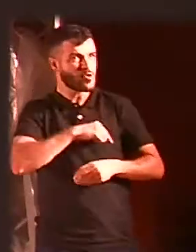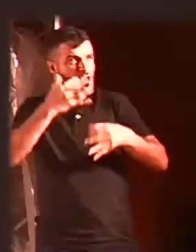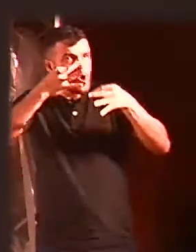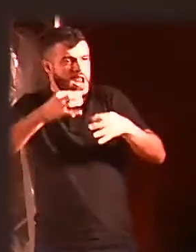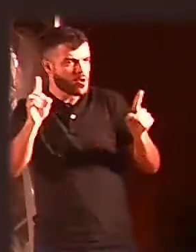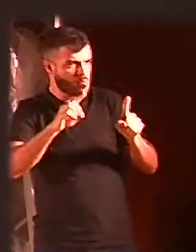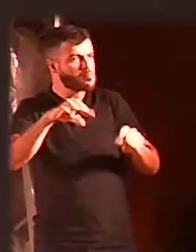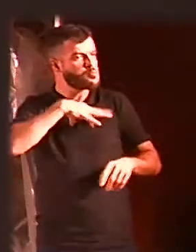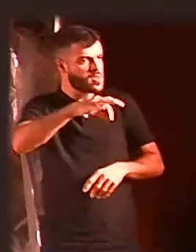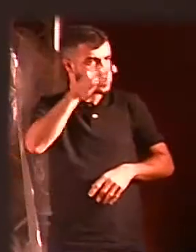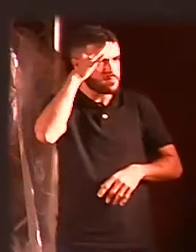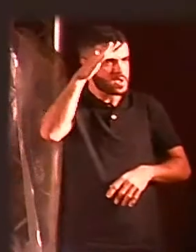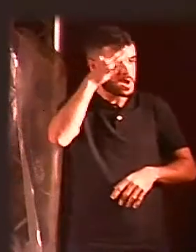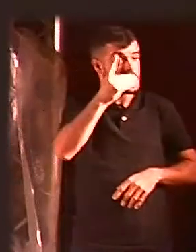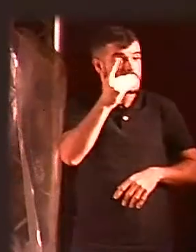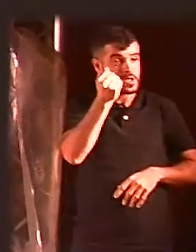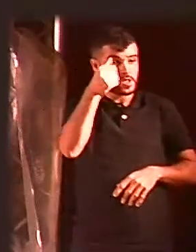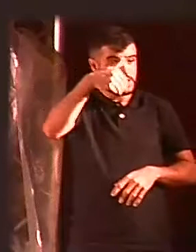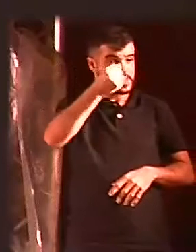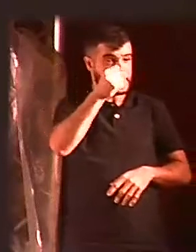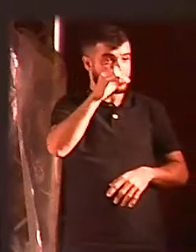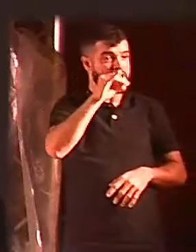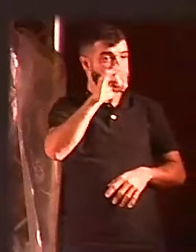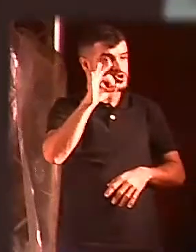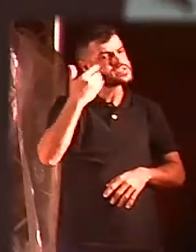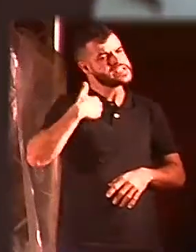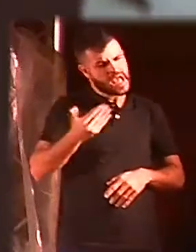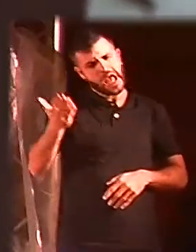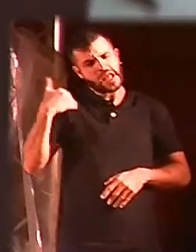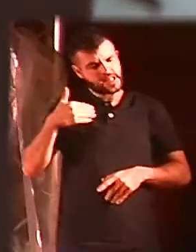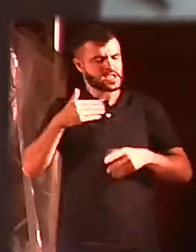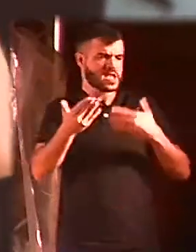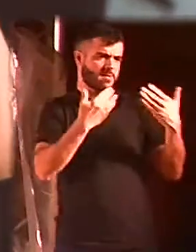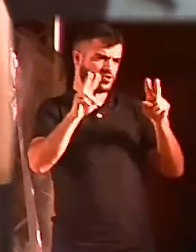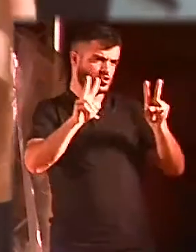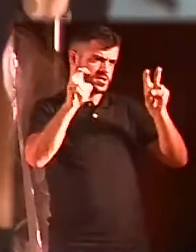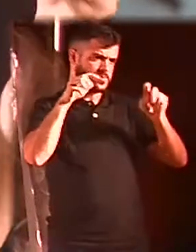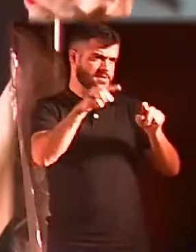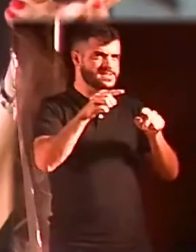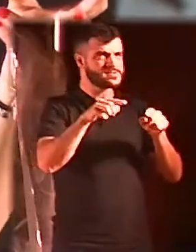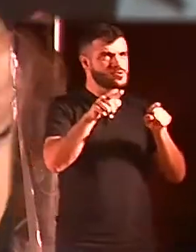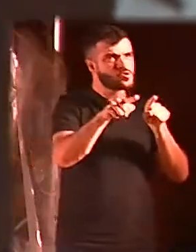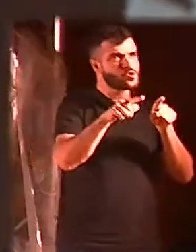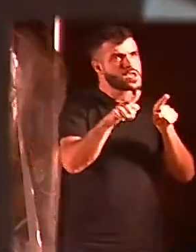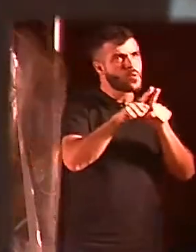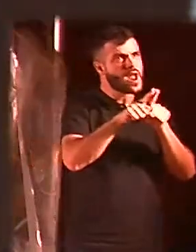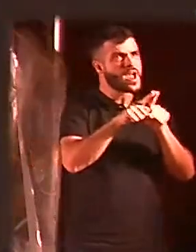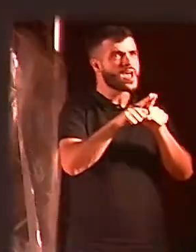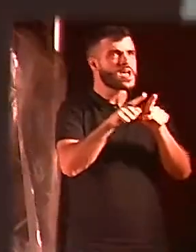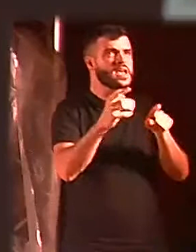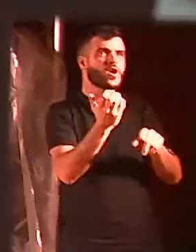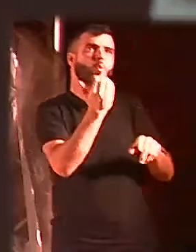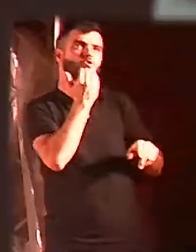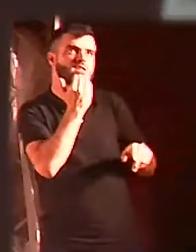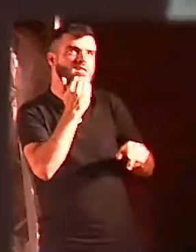Como dice Antonio Damasio, del que ya se ha hablado hoy aquí, desarrollamos un sí mágico, un como sí, y recreamos